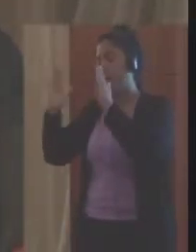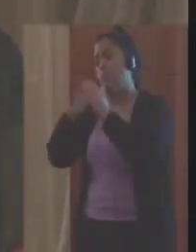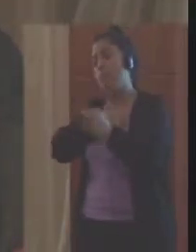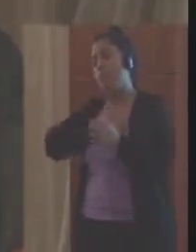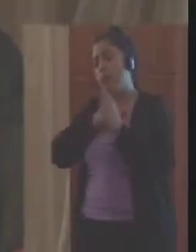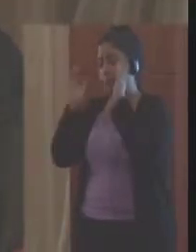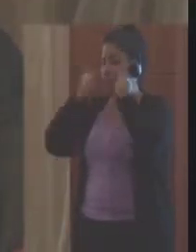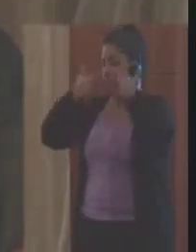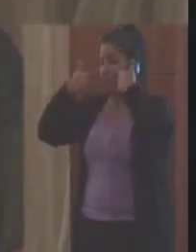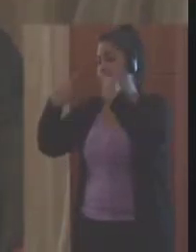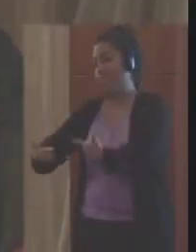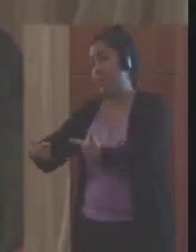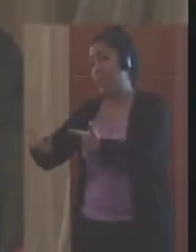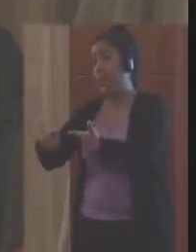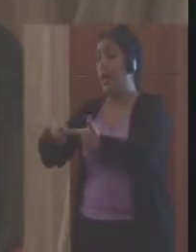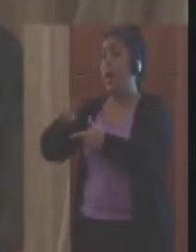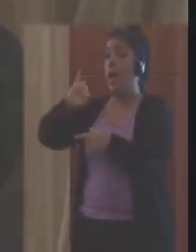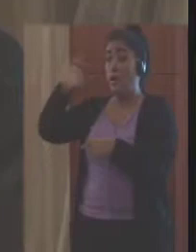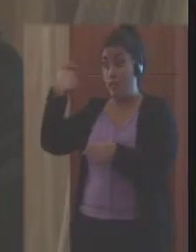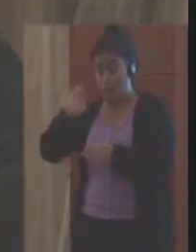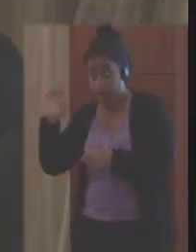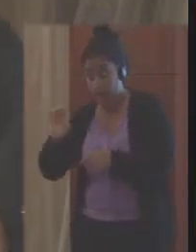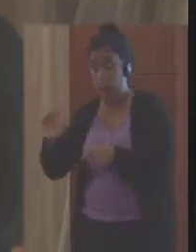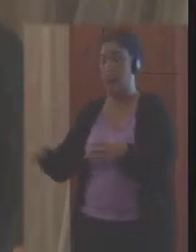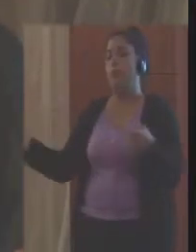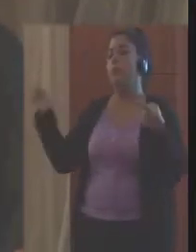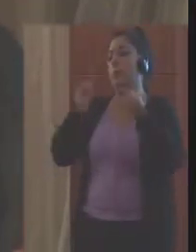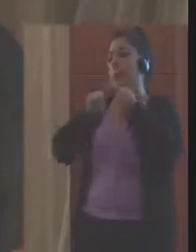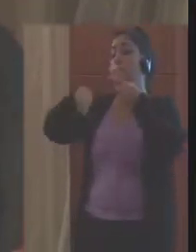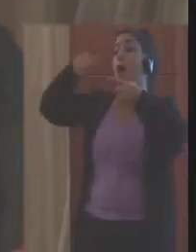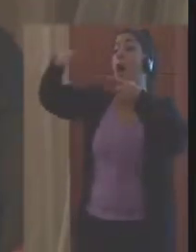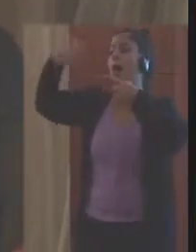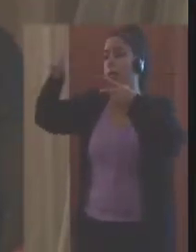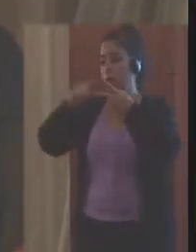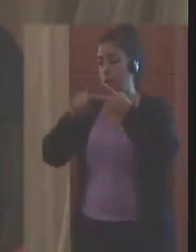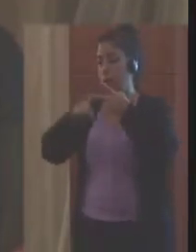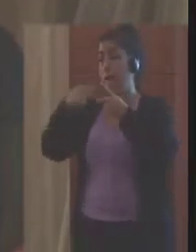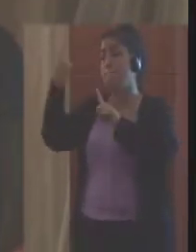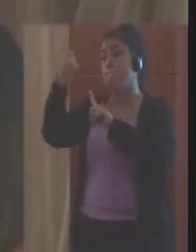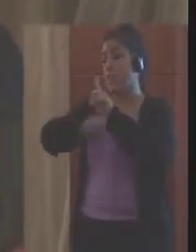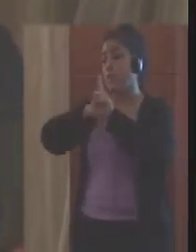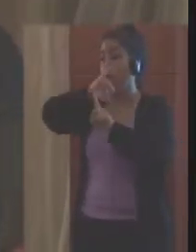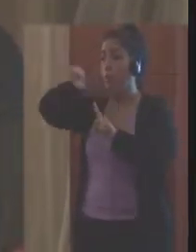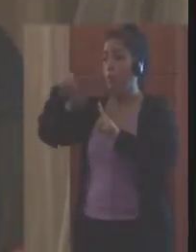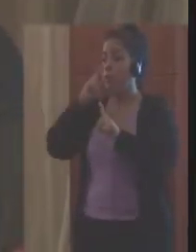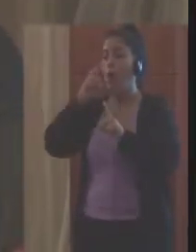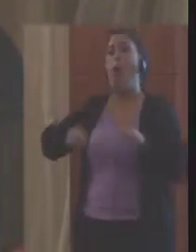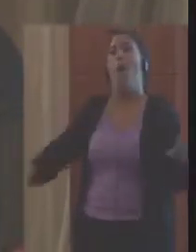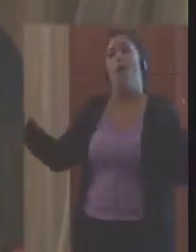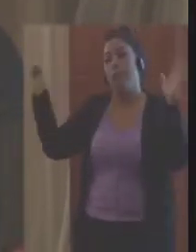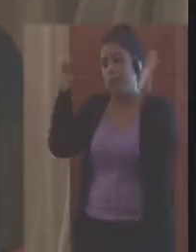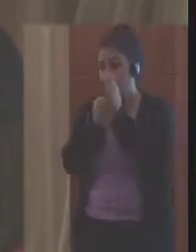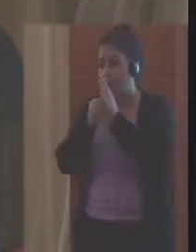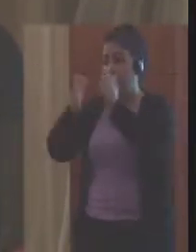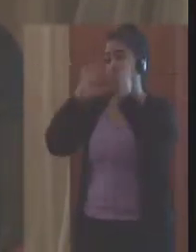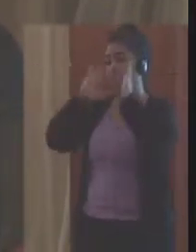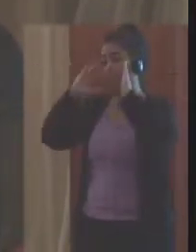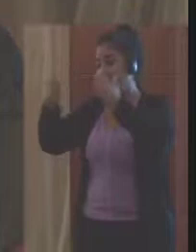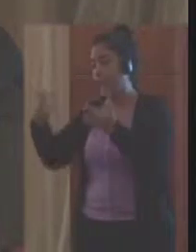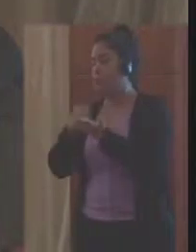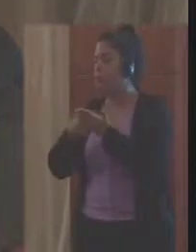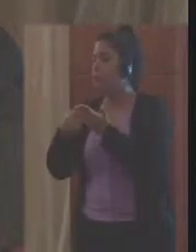sobre Disaster cómo actuar. Committee En meets junio se to evaluate reúne our el preparedness Comité for Nacional de hurricanes. Desastres para That committee is chaired by the evaluar Prime Minister nuestra